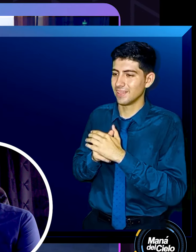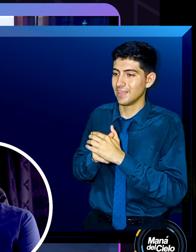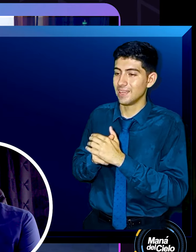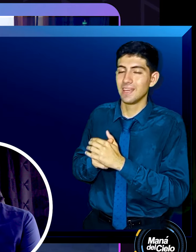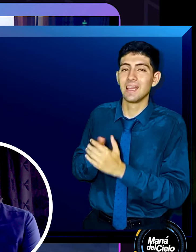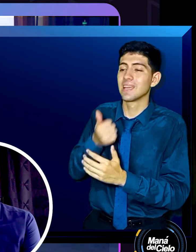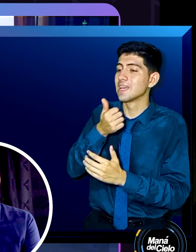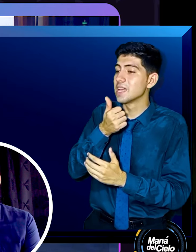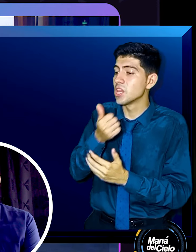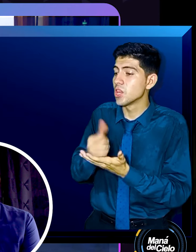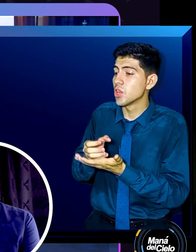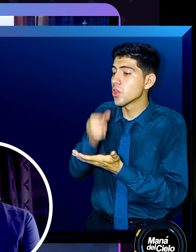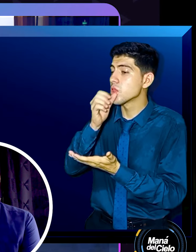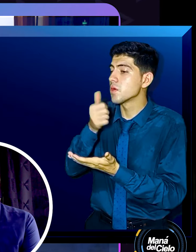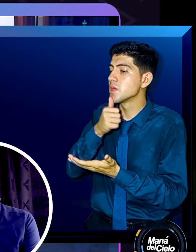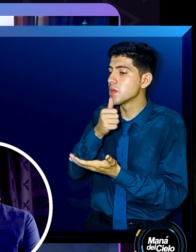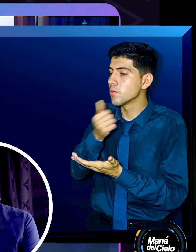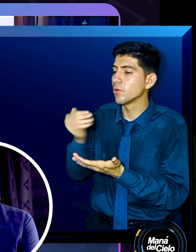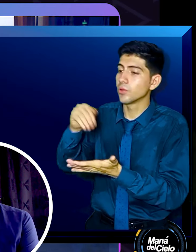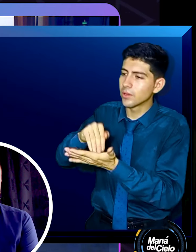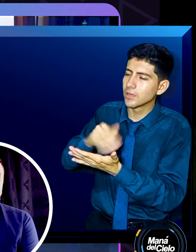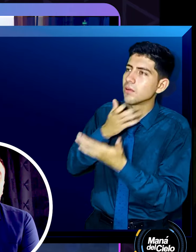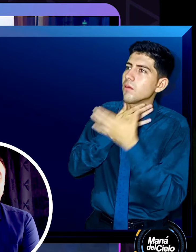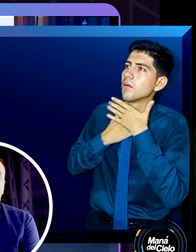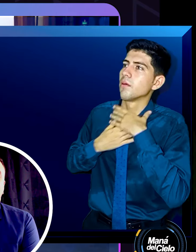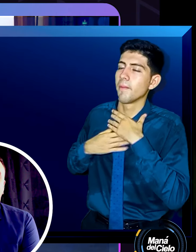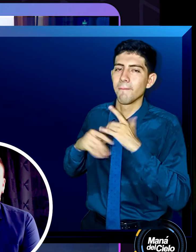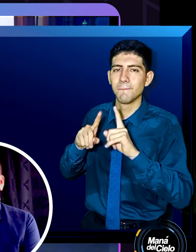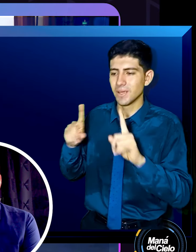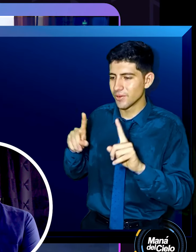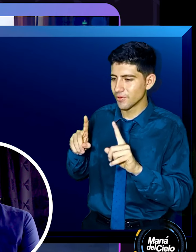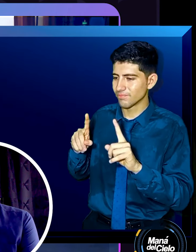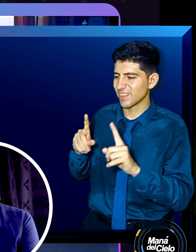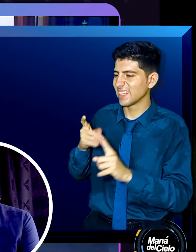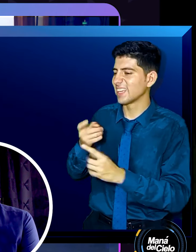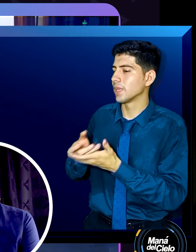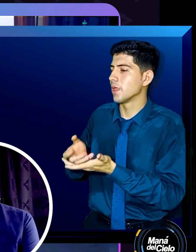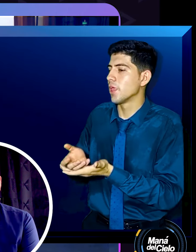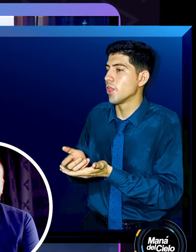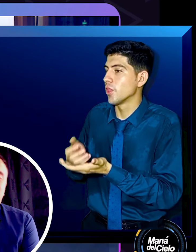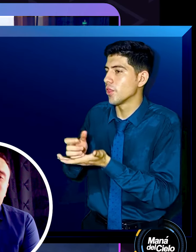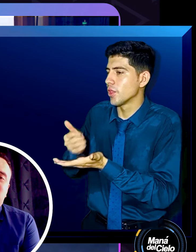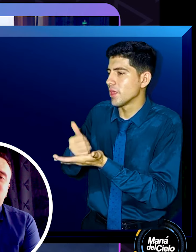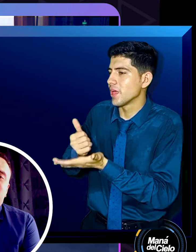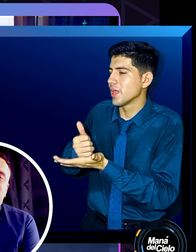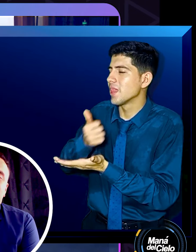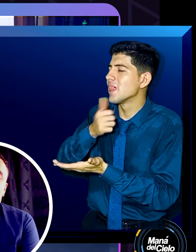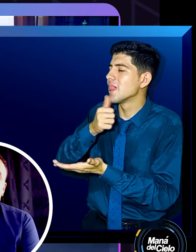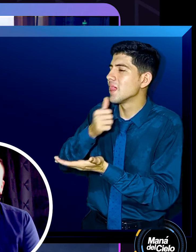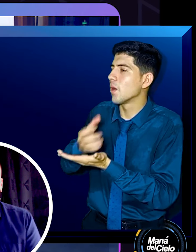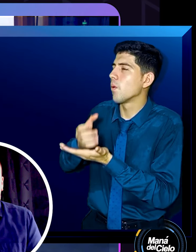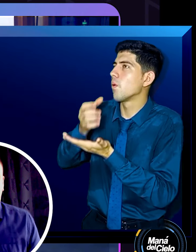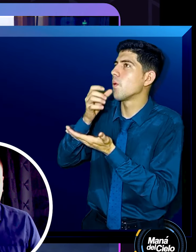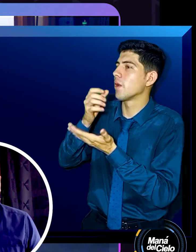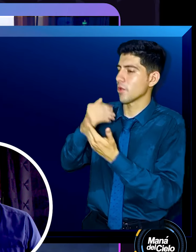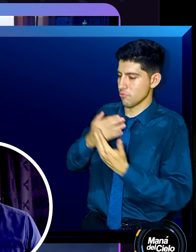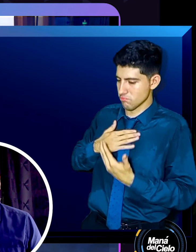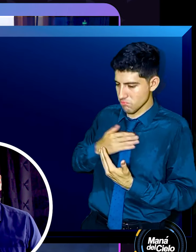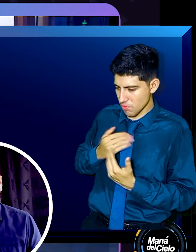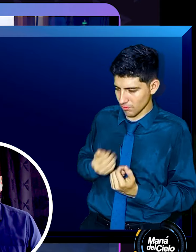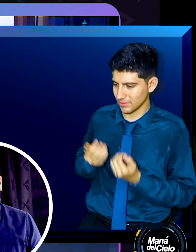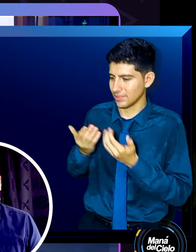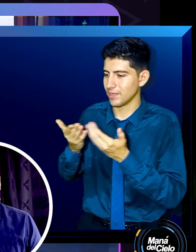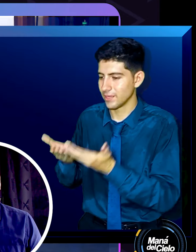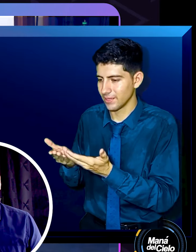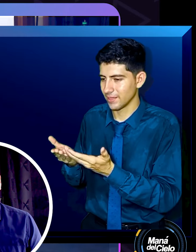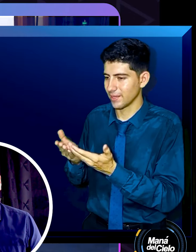El que bebiere de esta agua volverá a tener sed, mas aquel que bebiere del agua que yo le daré, declaro que nunca jamás